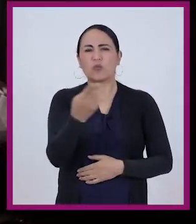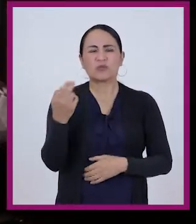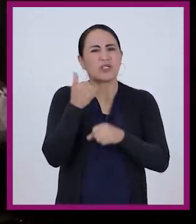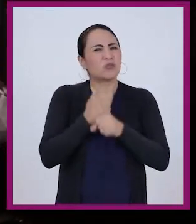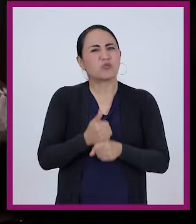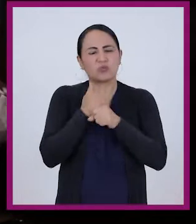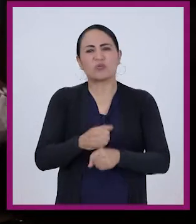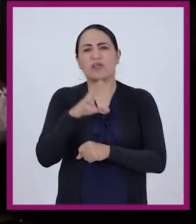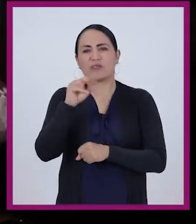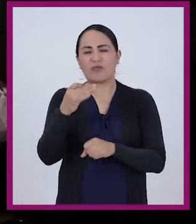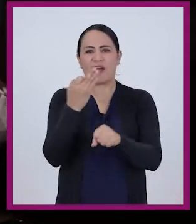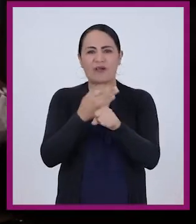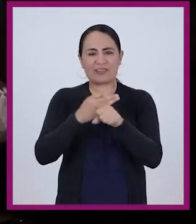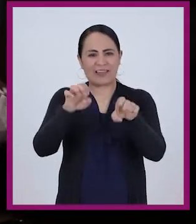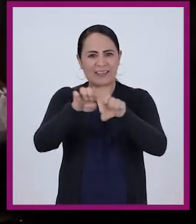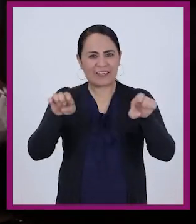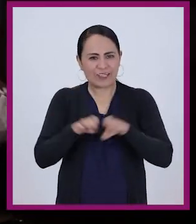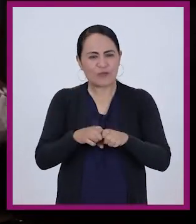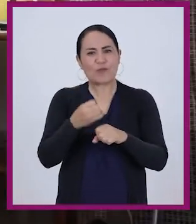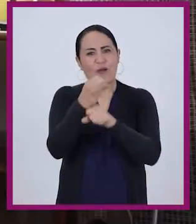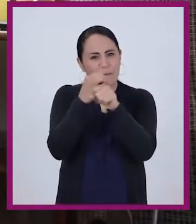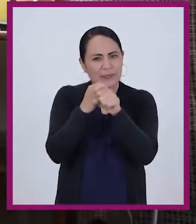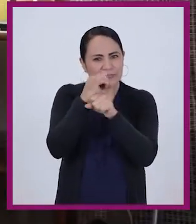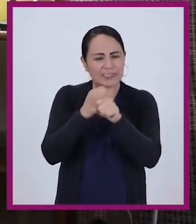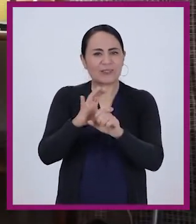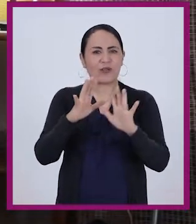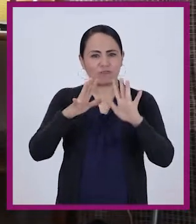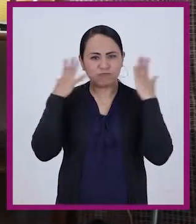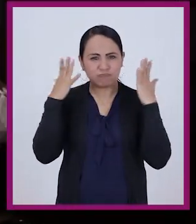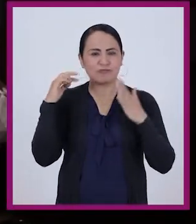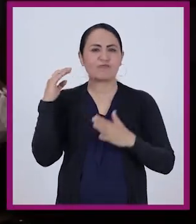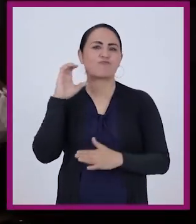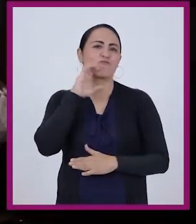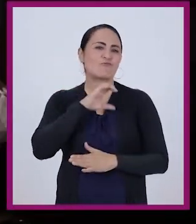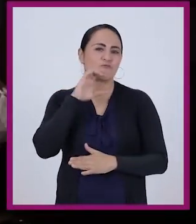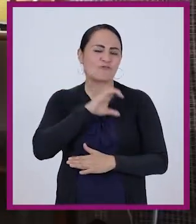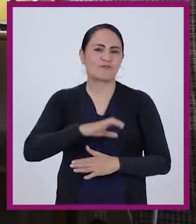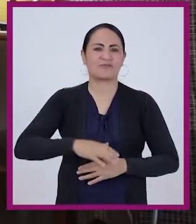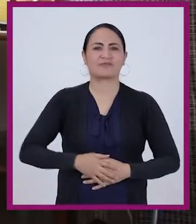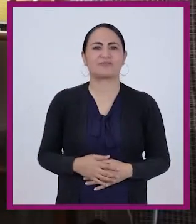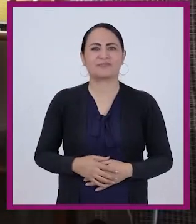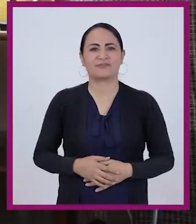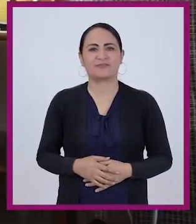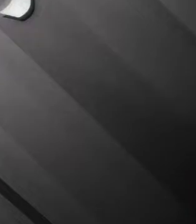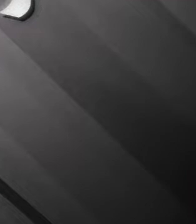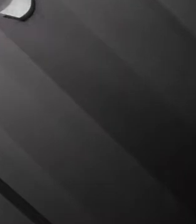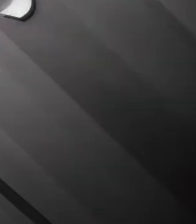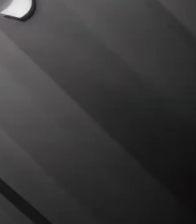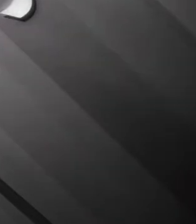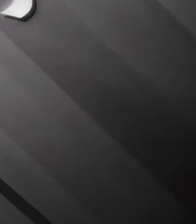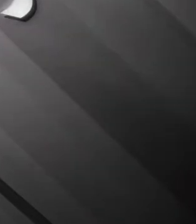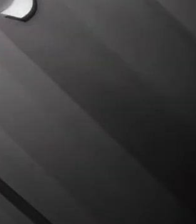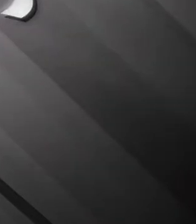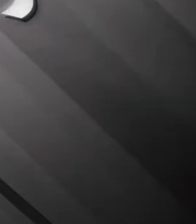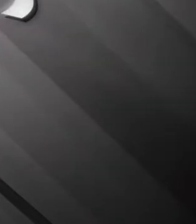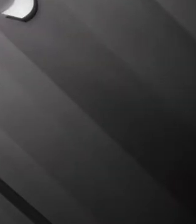Ya no sufran, pues este es un caso a resolver para los rápidos.